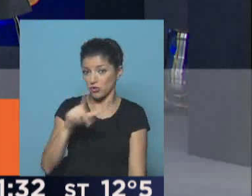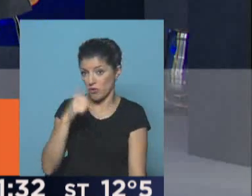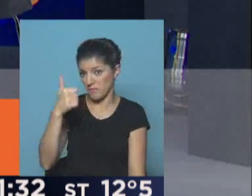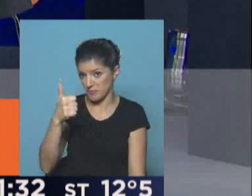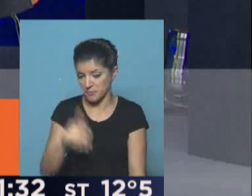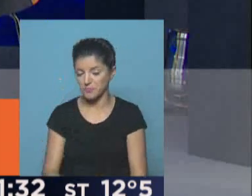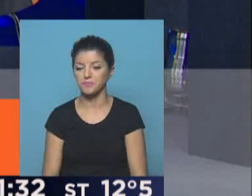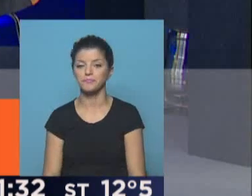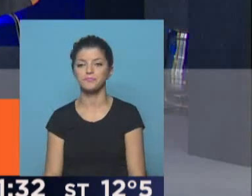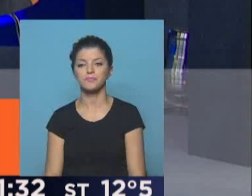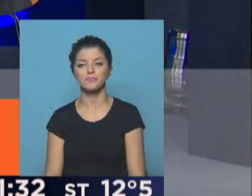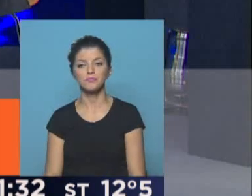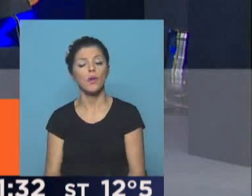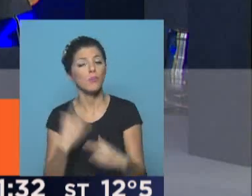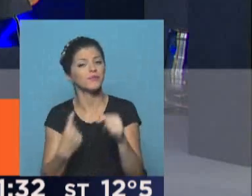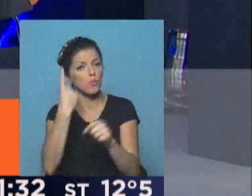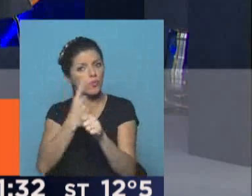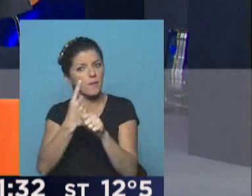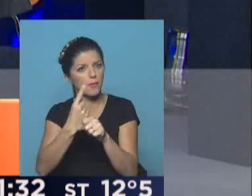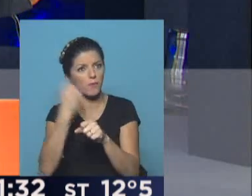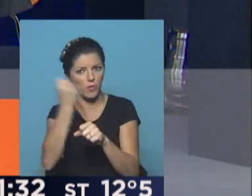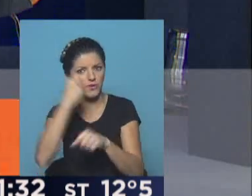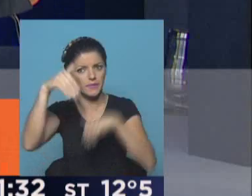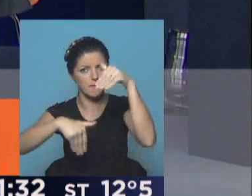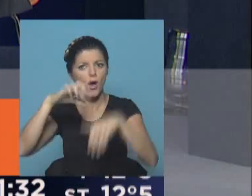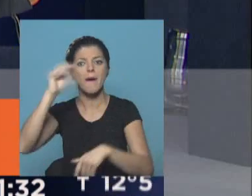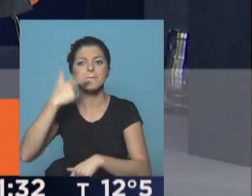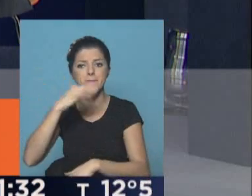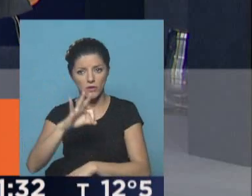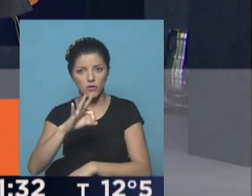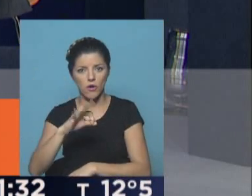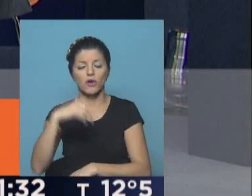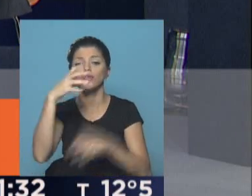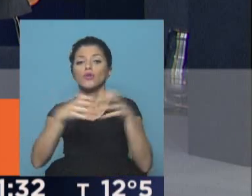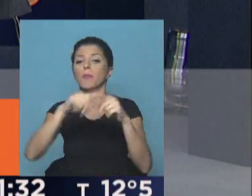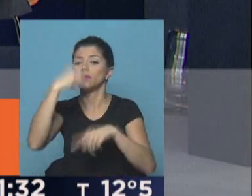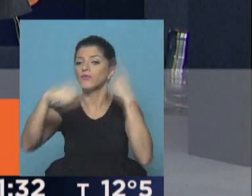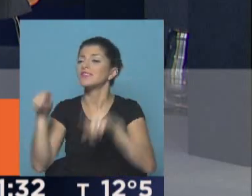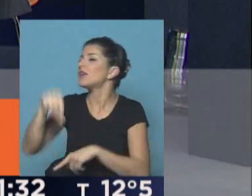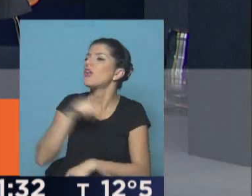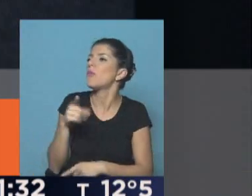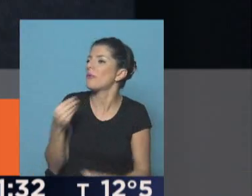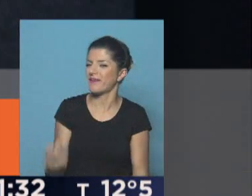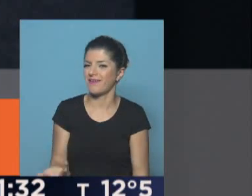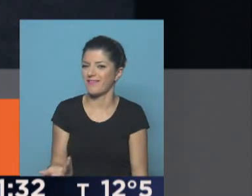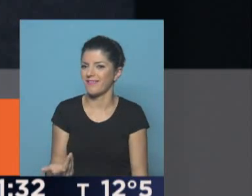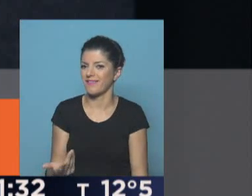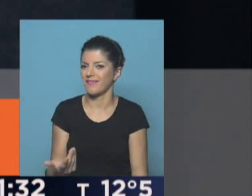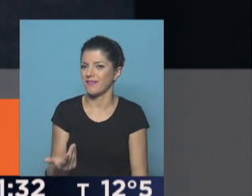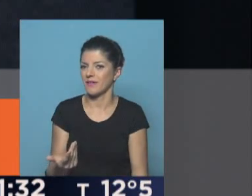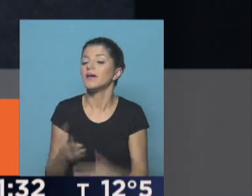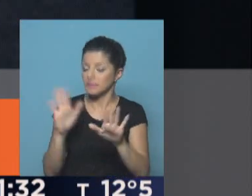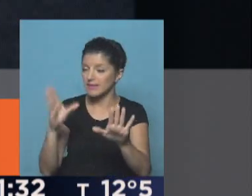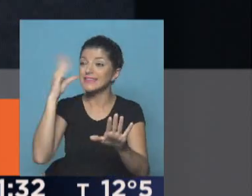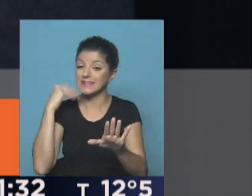puede haber una gran primaria digo tácitamente una gran primaria más allá que todos están siendo con sus espacios porque los hubo ahora claro porque en realidad